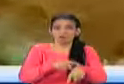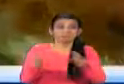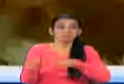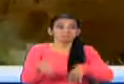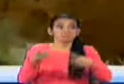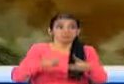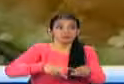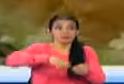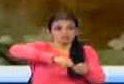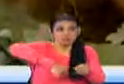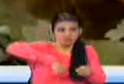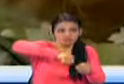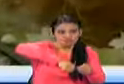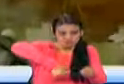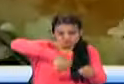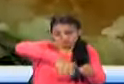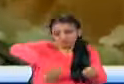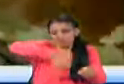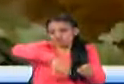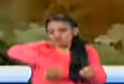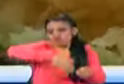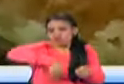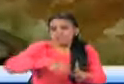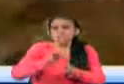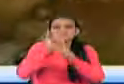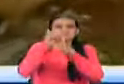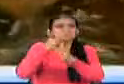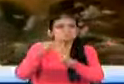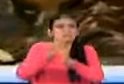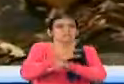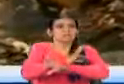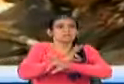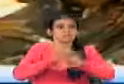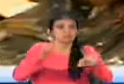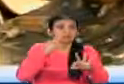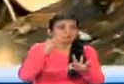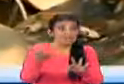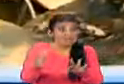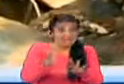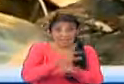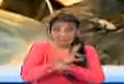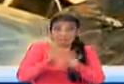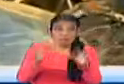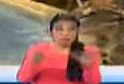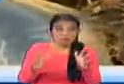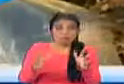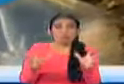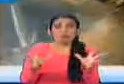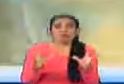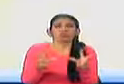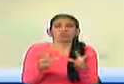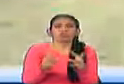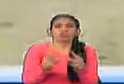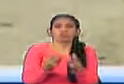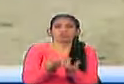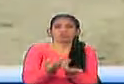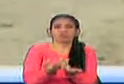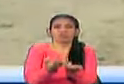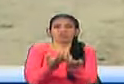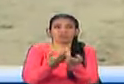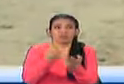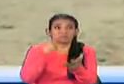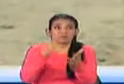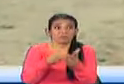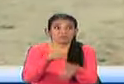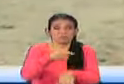debe raspar con esta cucharilla especial para dejar limpio lugar caso contrario este líquido dulce se fermenta o sea si usted